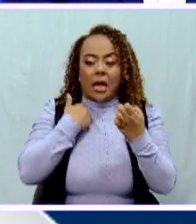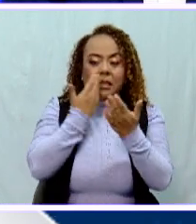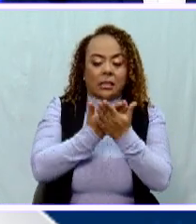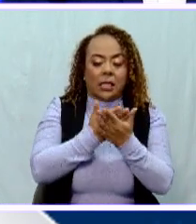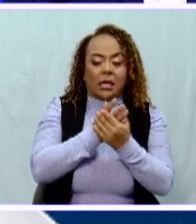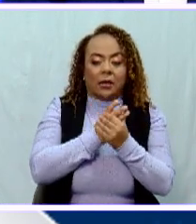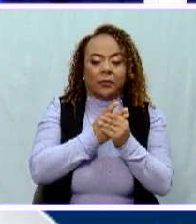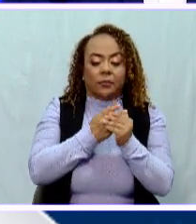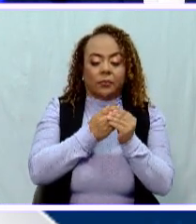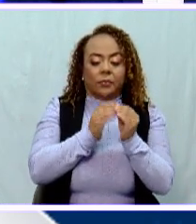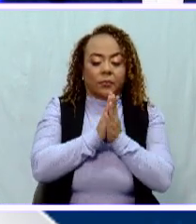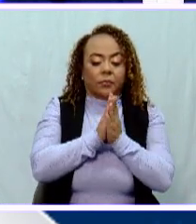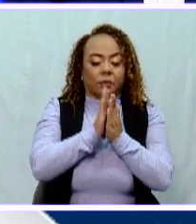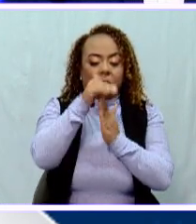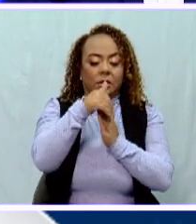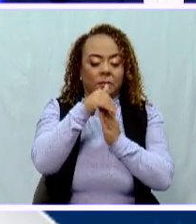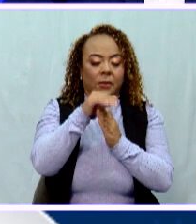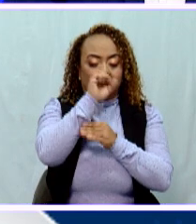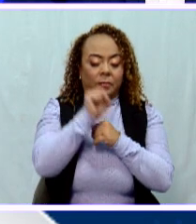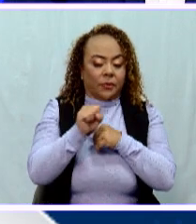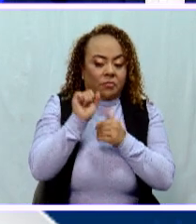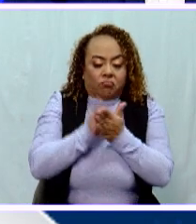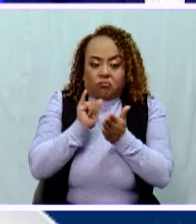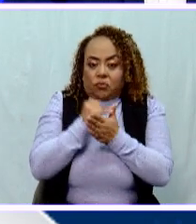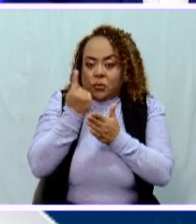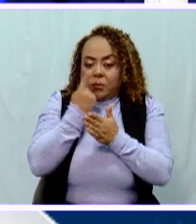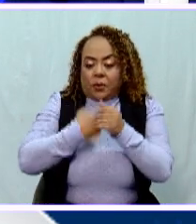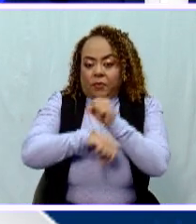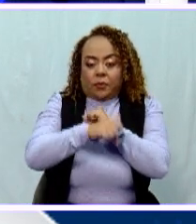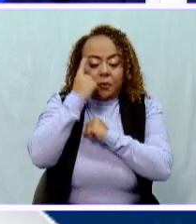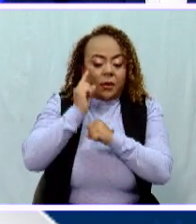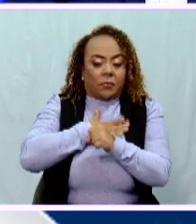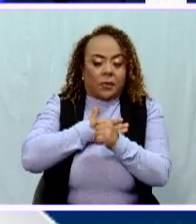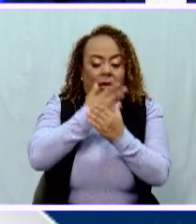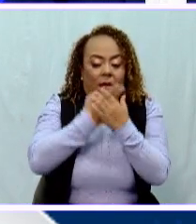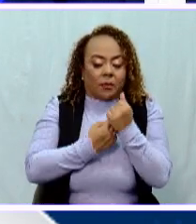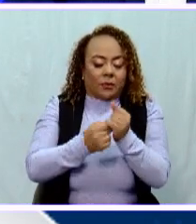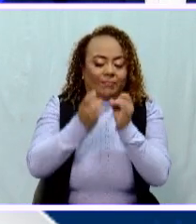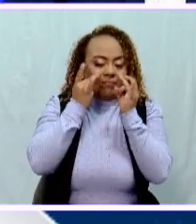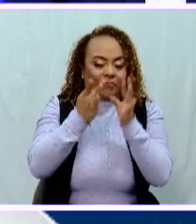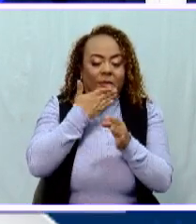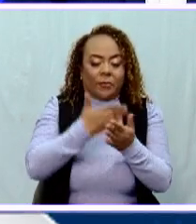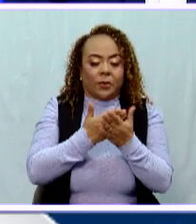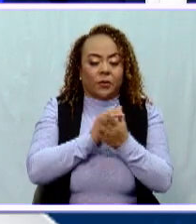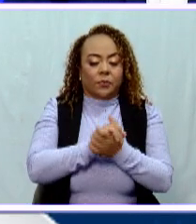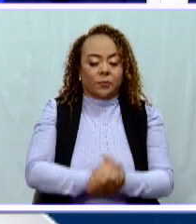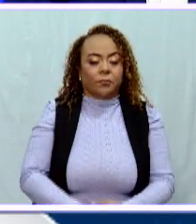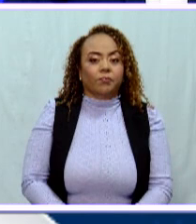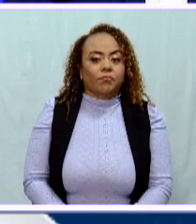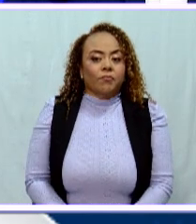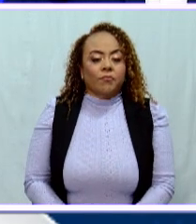por encima de esa prisa pero como lo dije antes futbolísticamente para mí los dos equipos son tremendos que el fútbol en este país